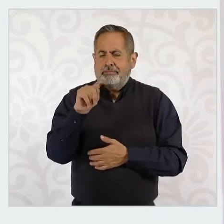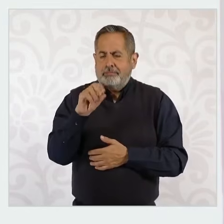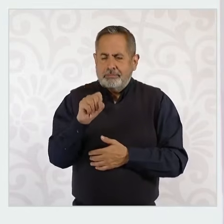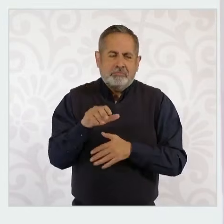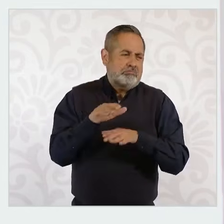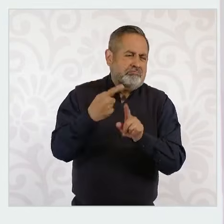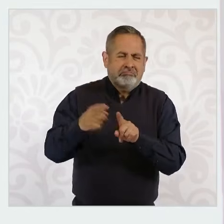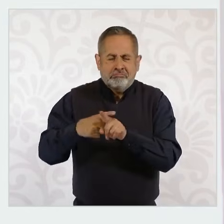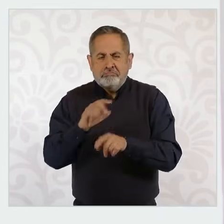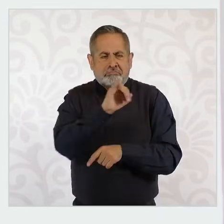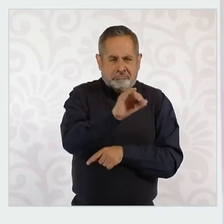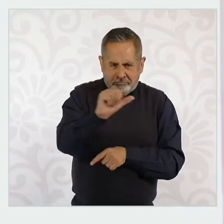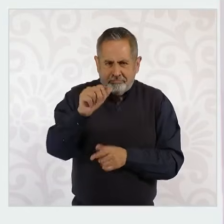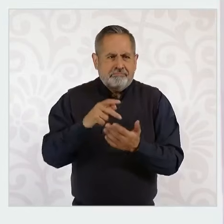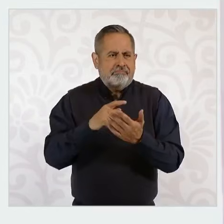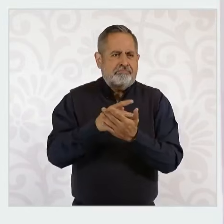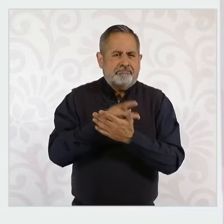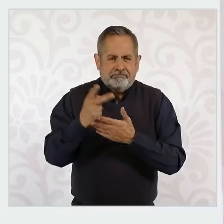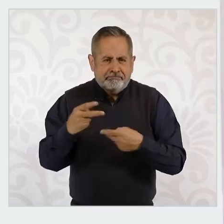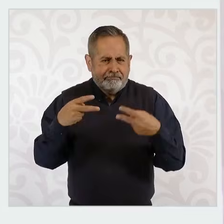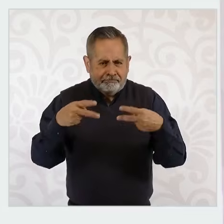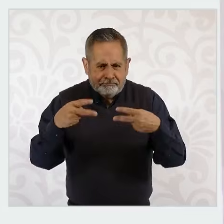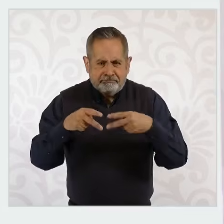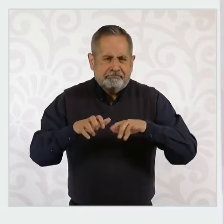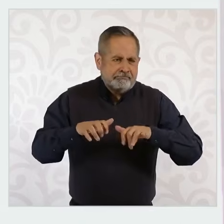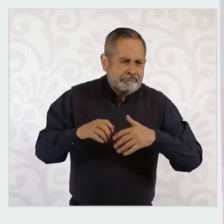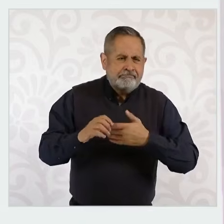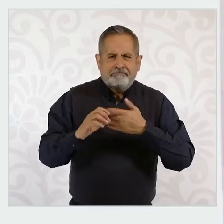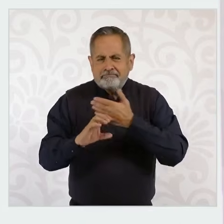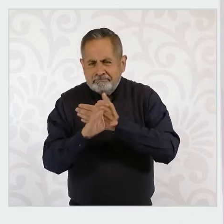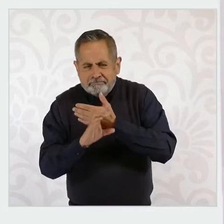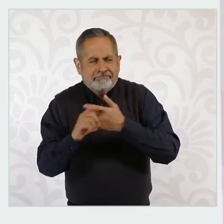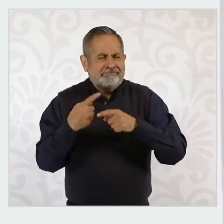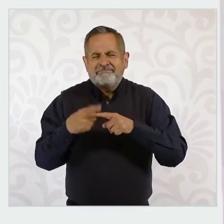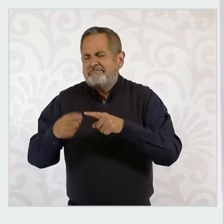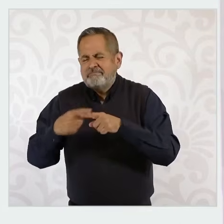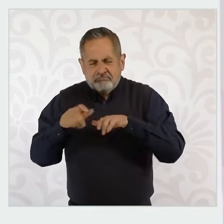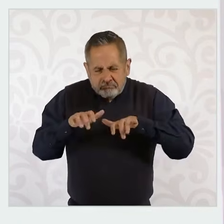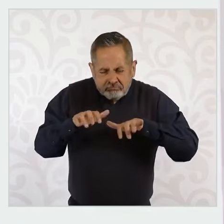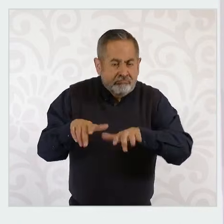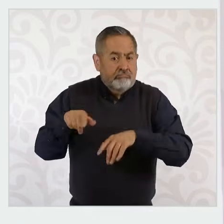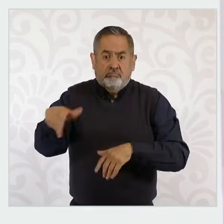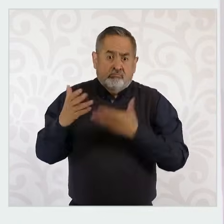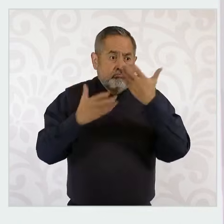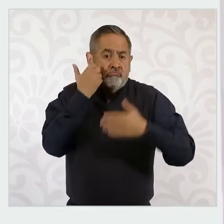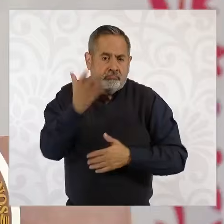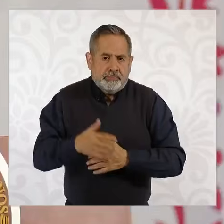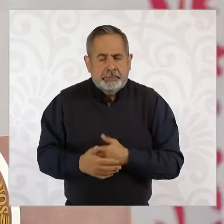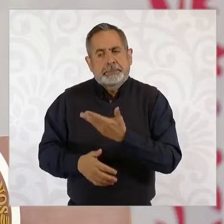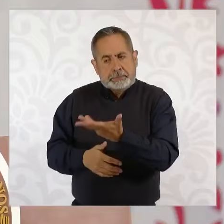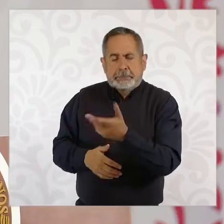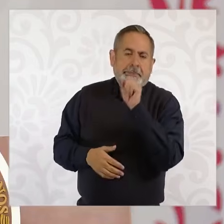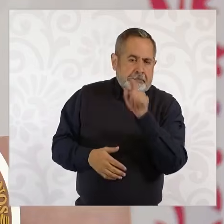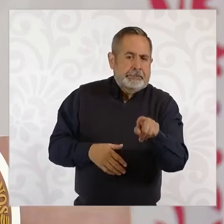inteligencia artificial hasta programación y otras especialidades. Entonces también estamos trabajando en ello